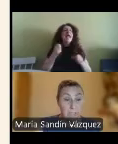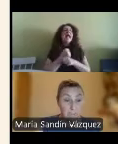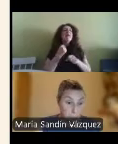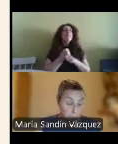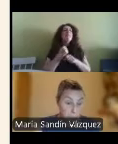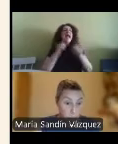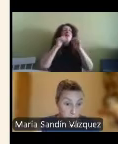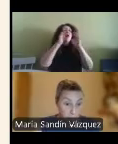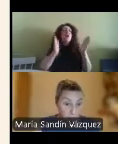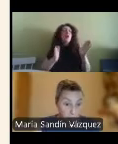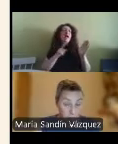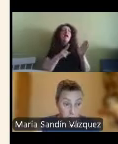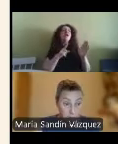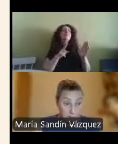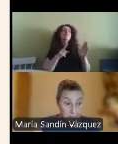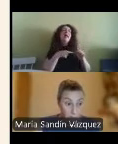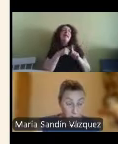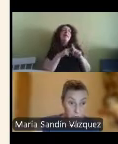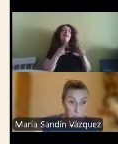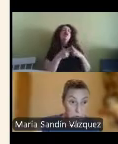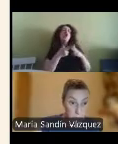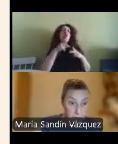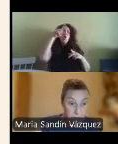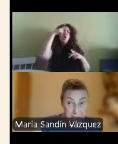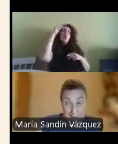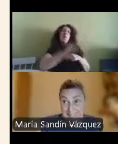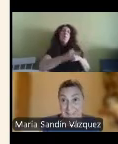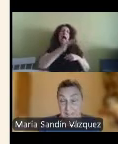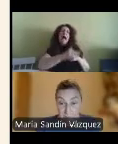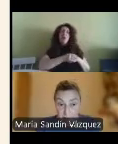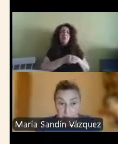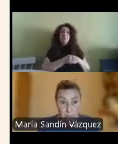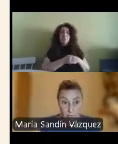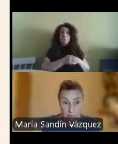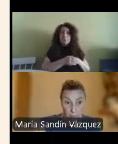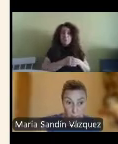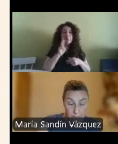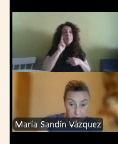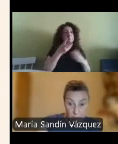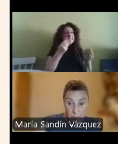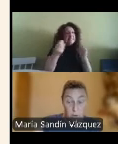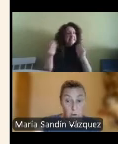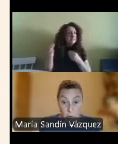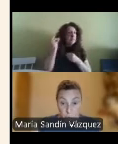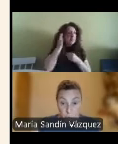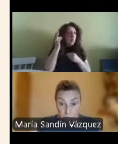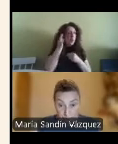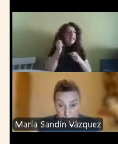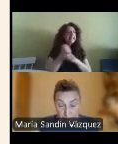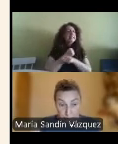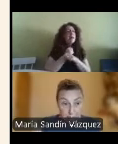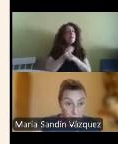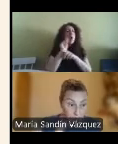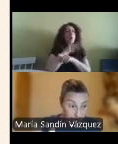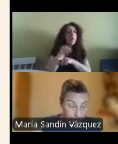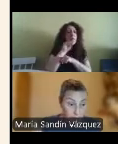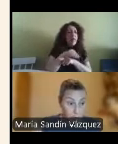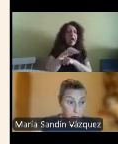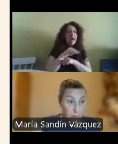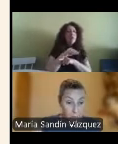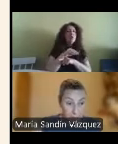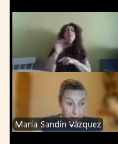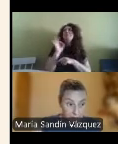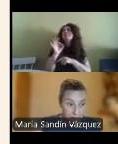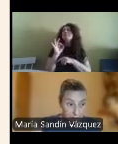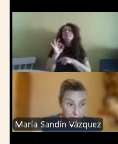nivel sociocultural bajo, que conocemos a muchas mujeres que están trabajando en cuidados o en empleadas de